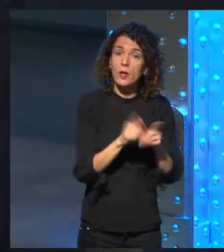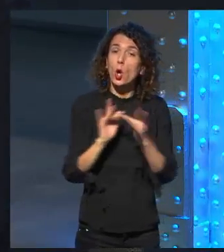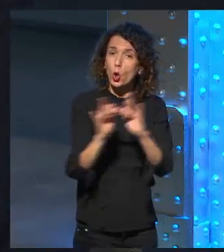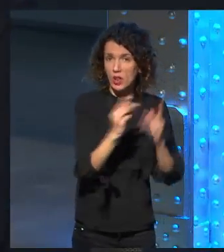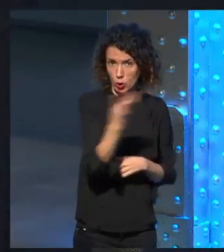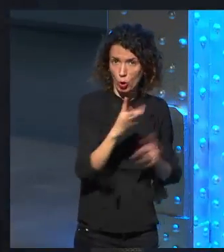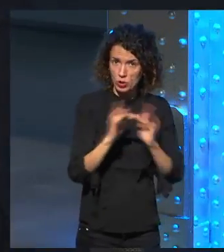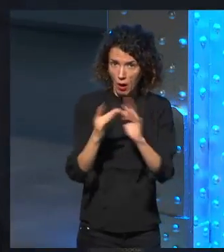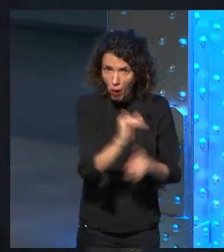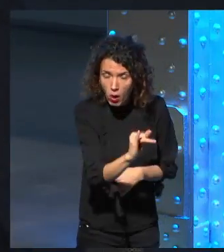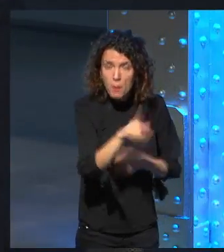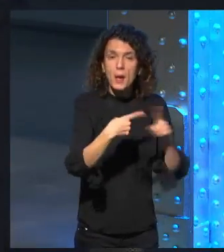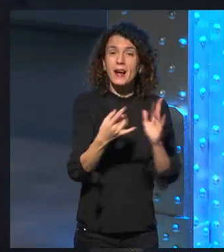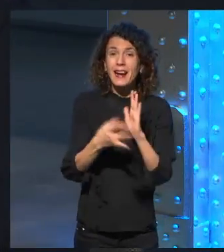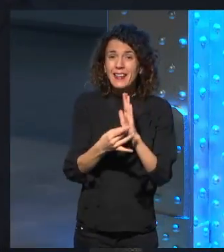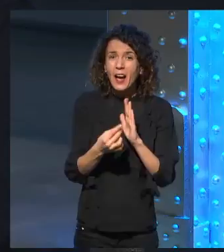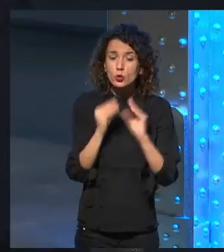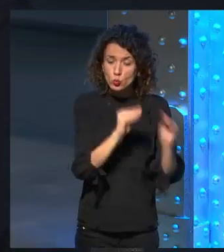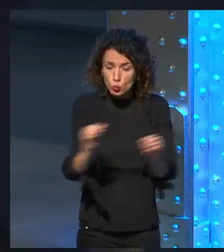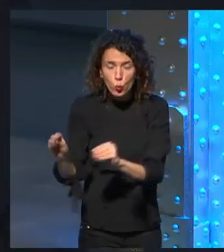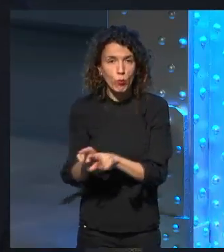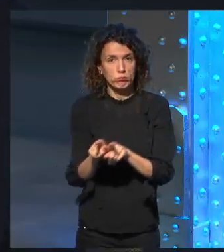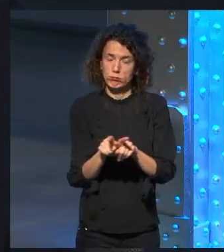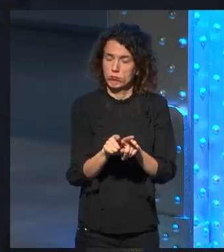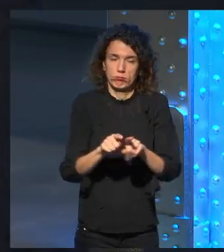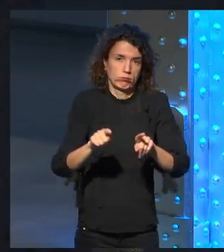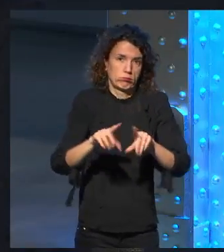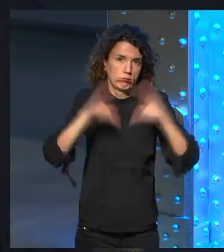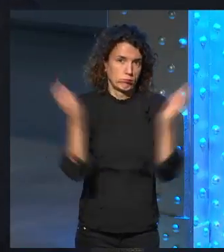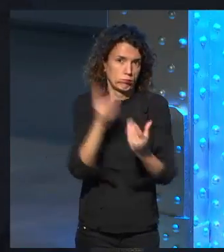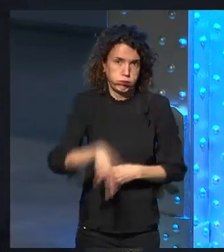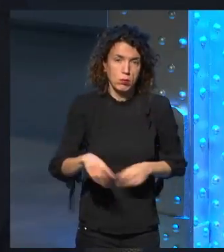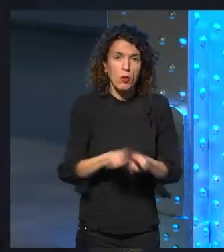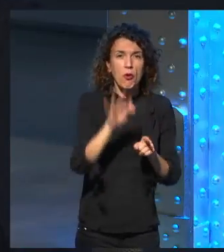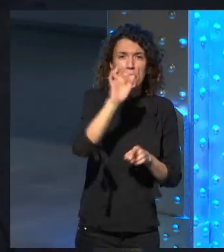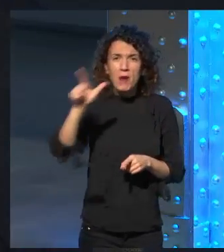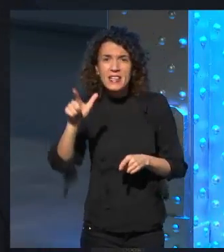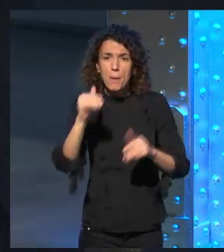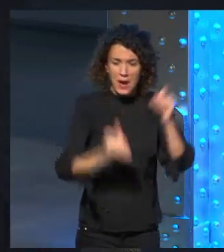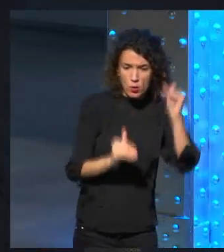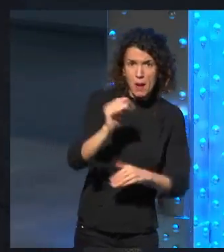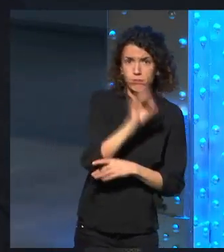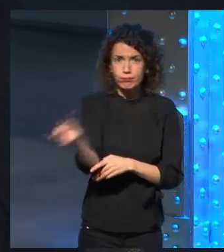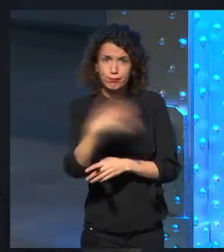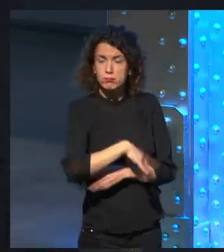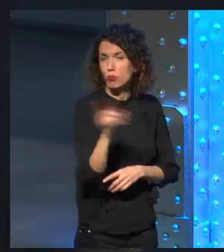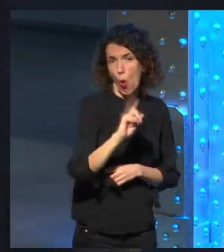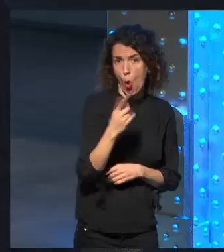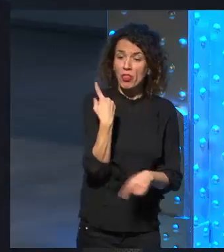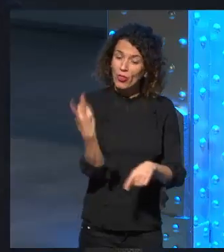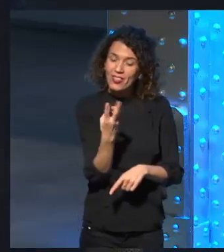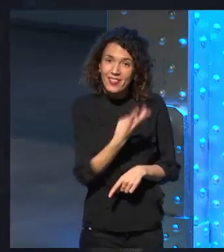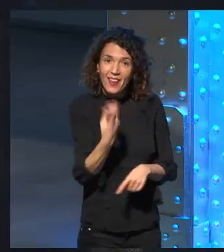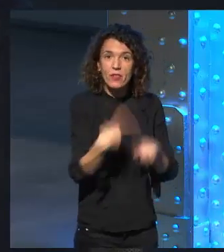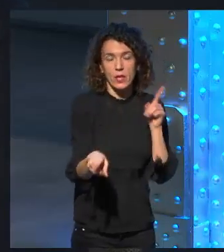relación entre ellos y segundo cuya calidad se discute como universal. O sea, Falla no es ni menos ni más, es simplemente distinto, pero está